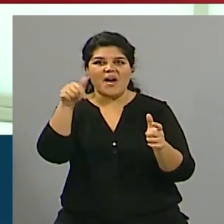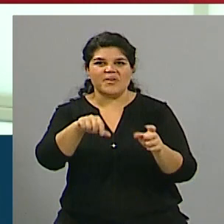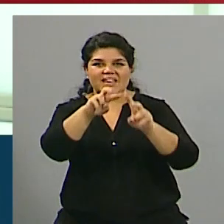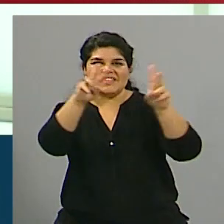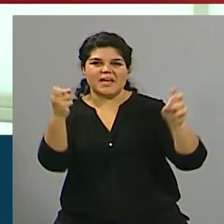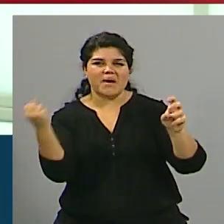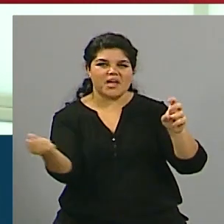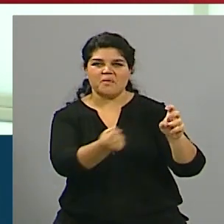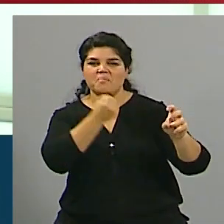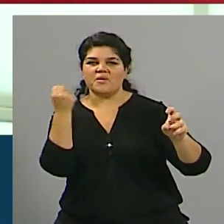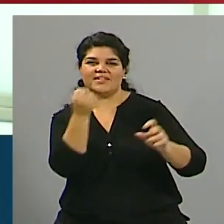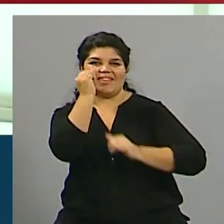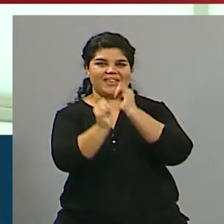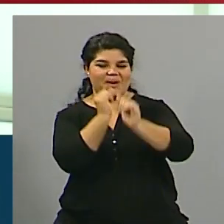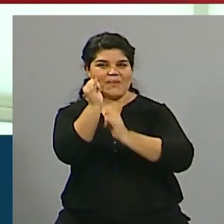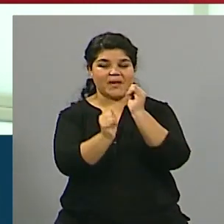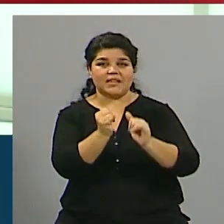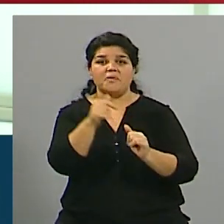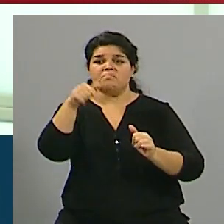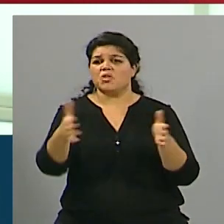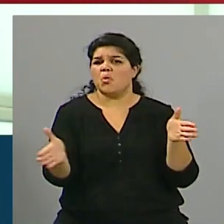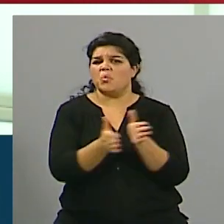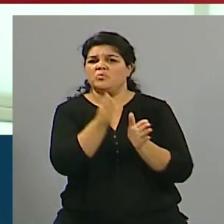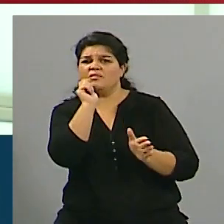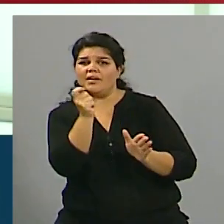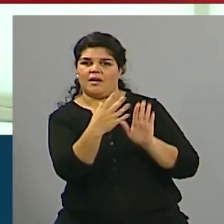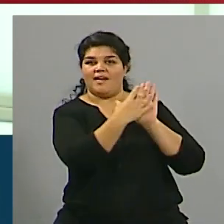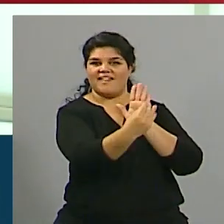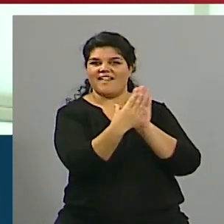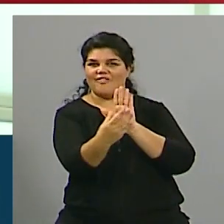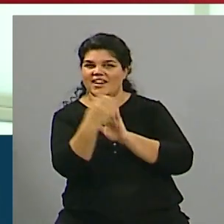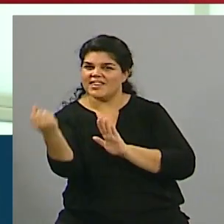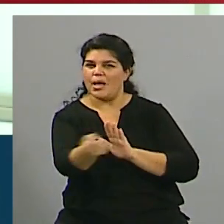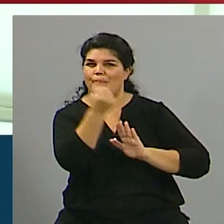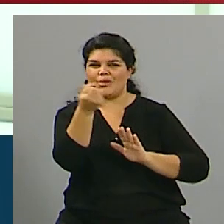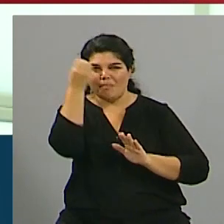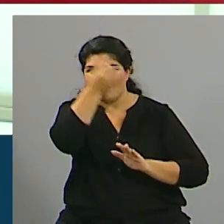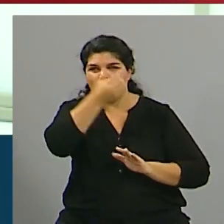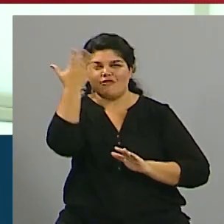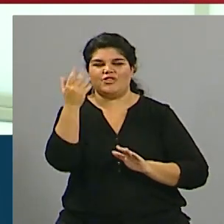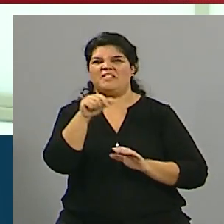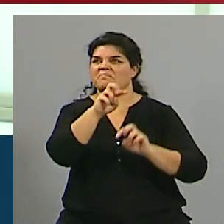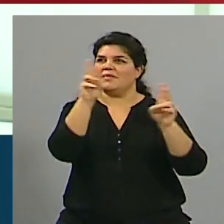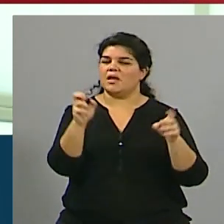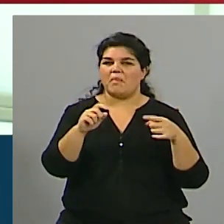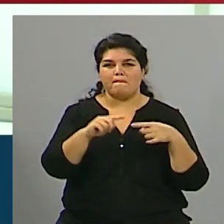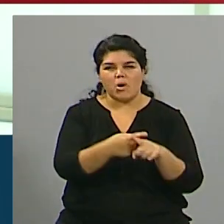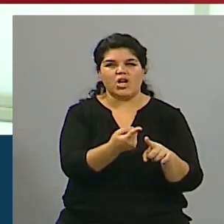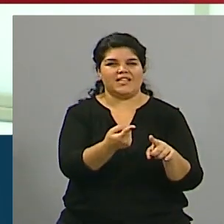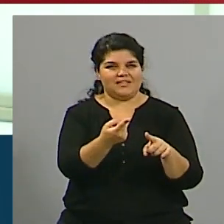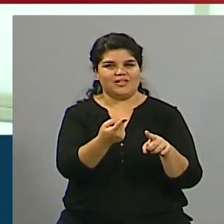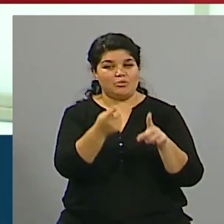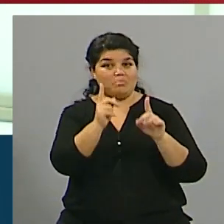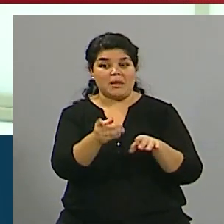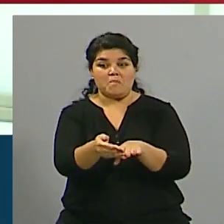temas destacados e importantes con referentes. Lo hemos hecho en estos últimos días con temas muy políticos. Bueno, estuvimos viviendo